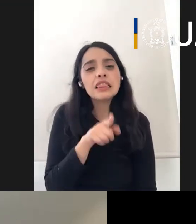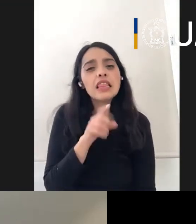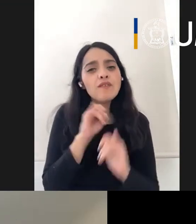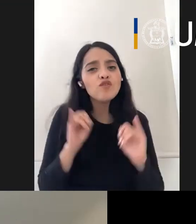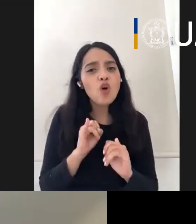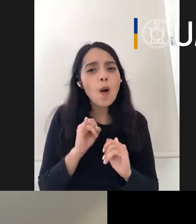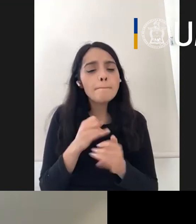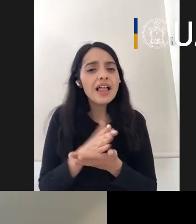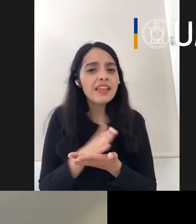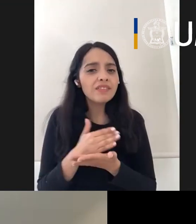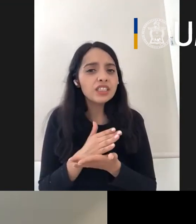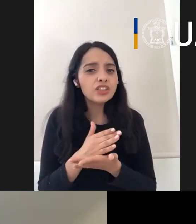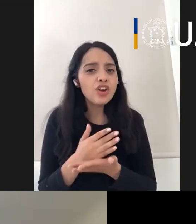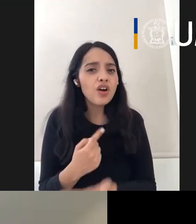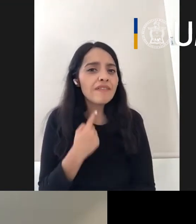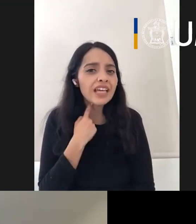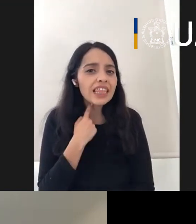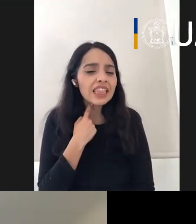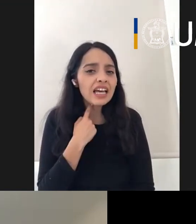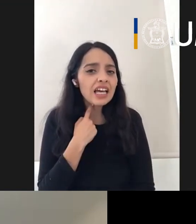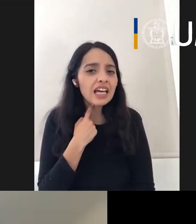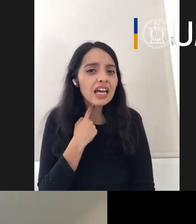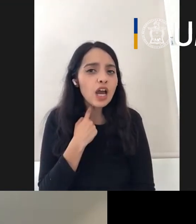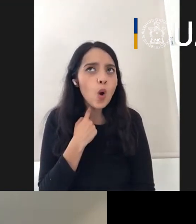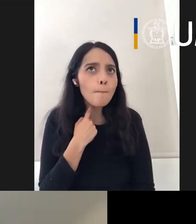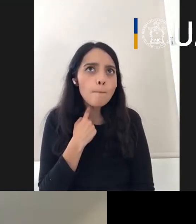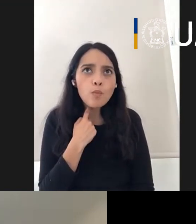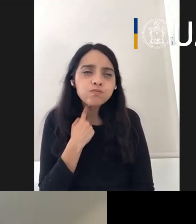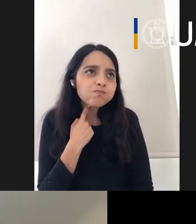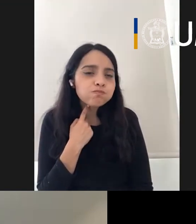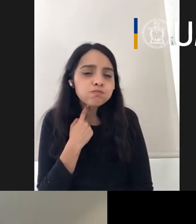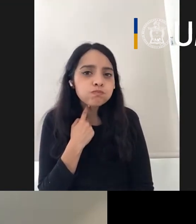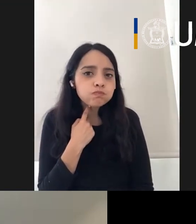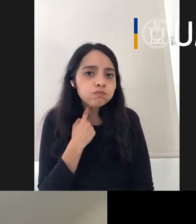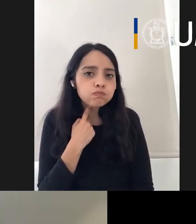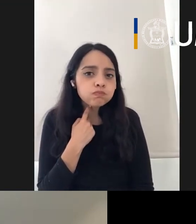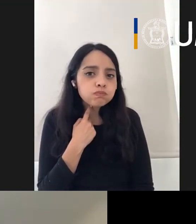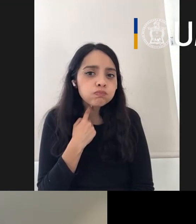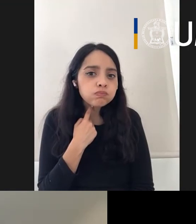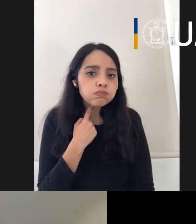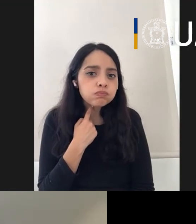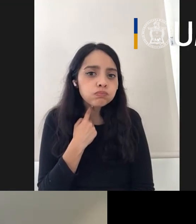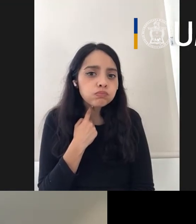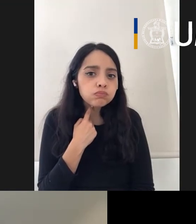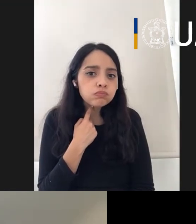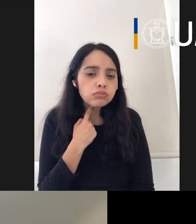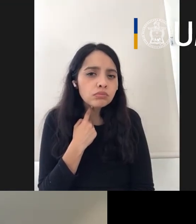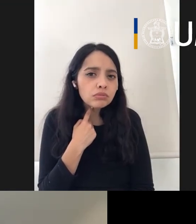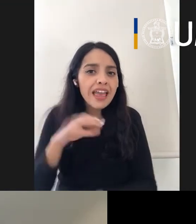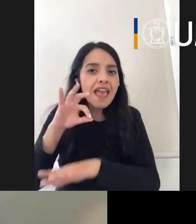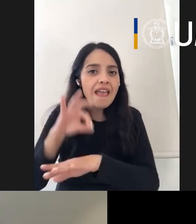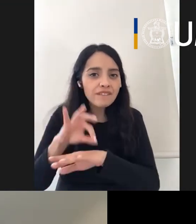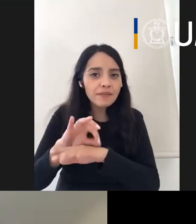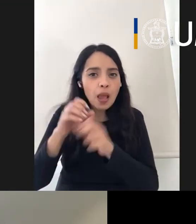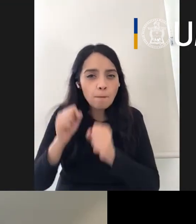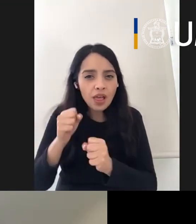algún impacto en lo relacionado a patologías que se pronostican con ceguera? Lo consulto bajo el contexto